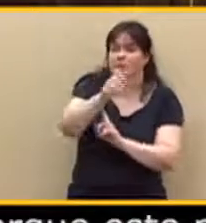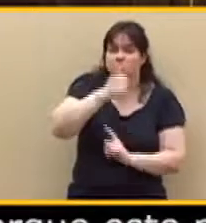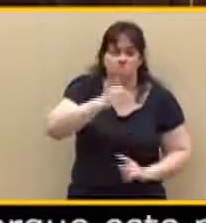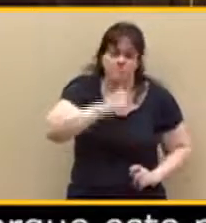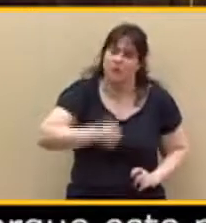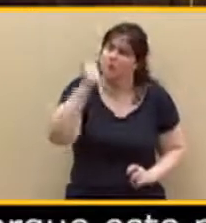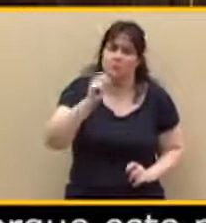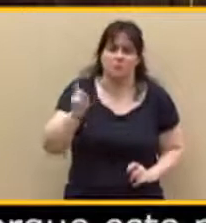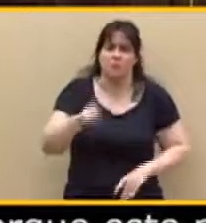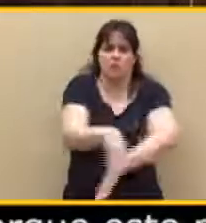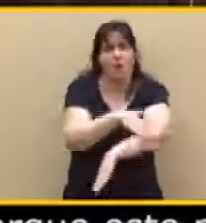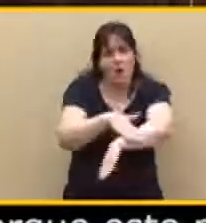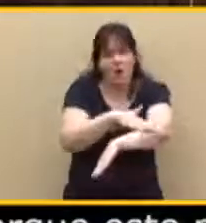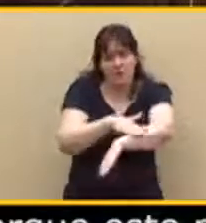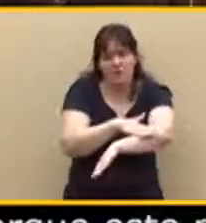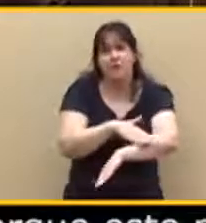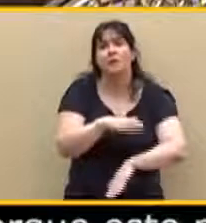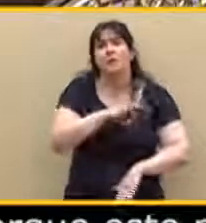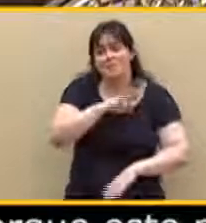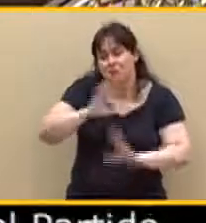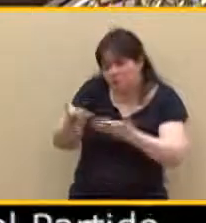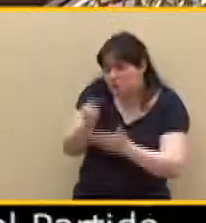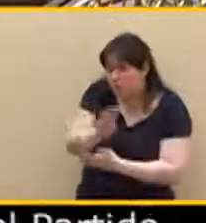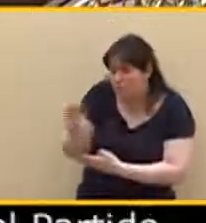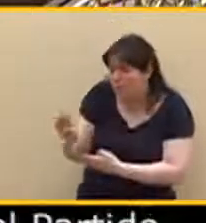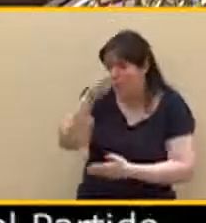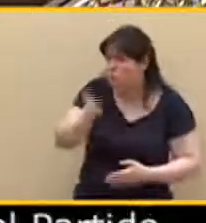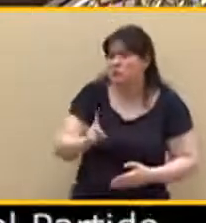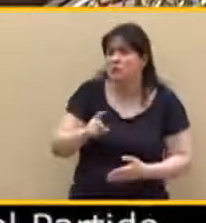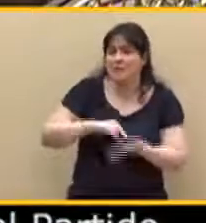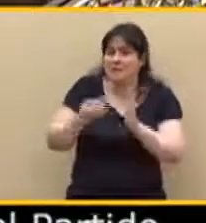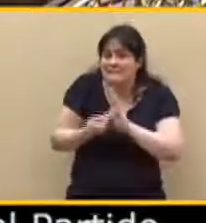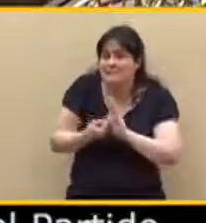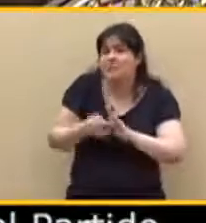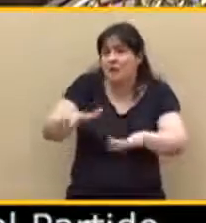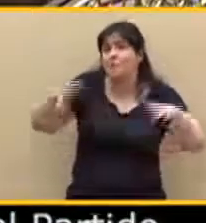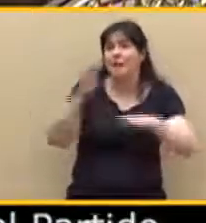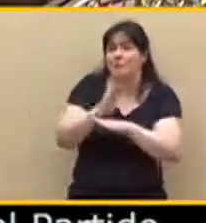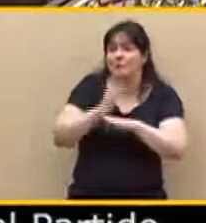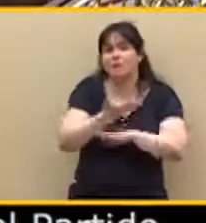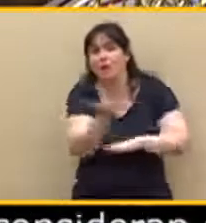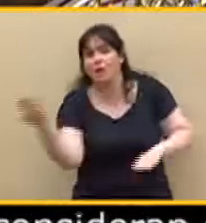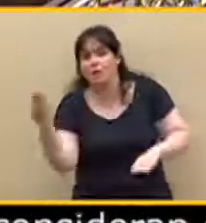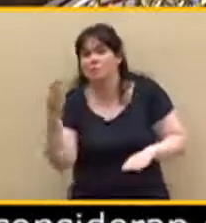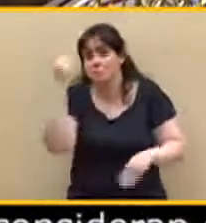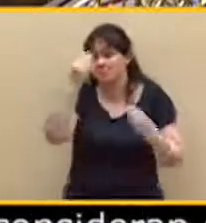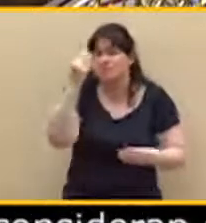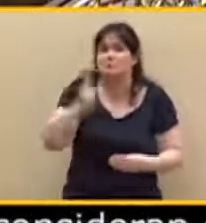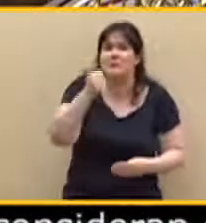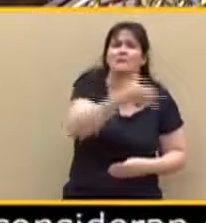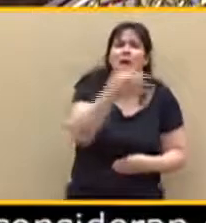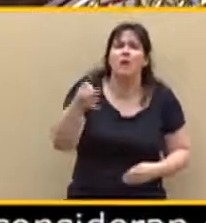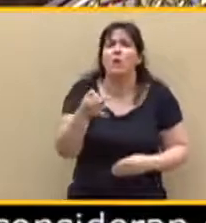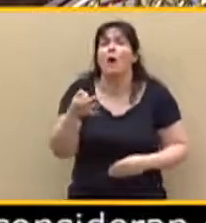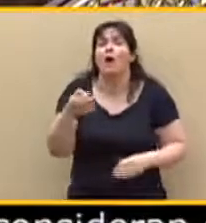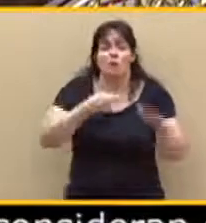Gobierno, señorías del Partido Popular. No sé qué mecanismo parlamentario consideran el resto de ustedes más adecuado que una moción de censura.